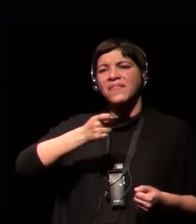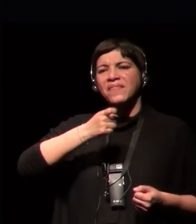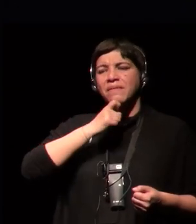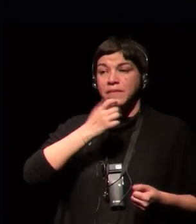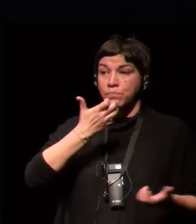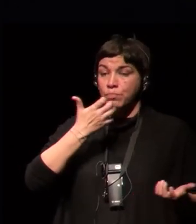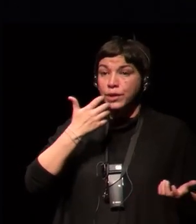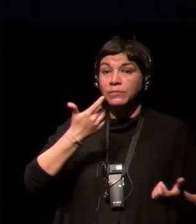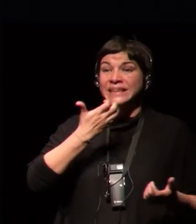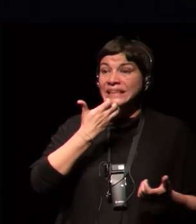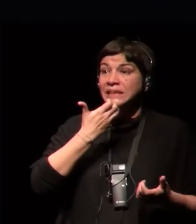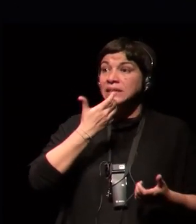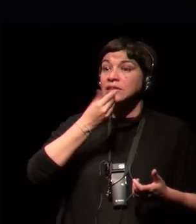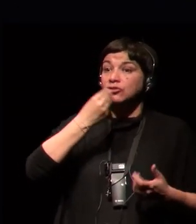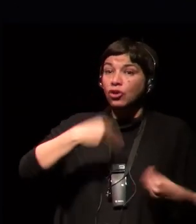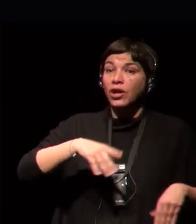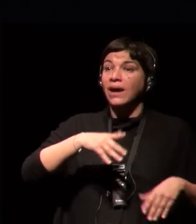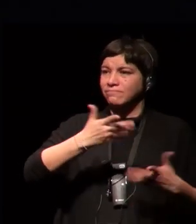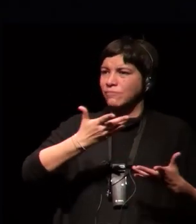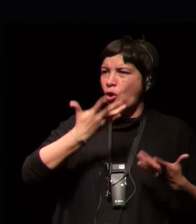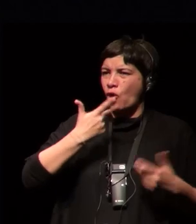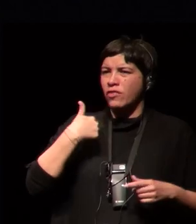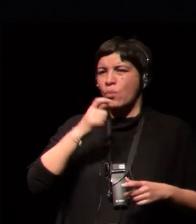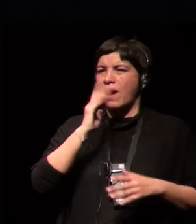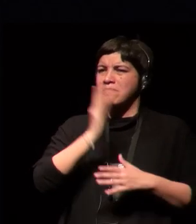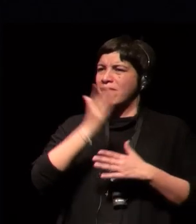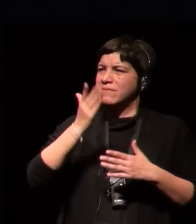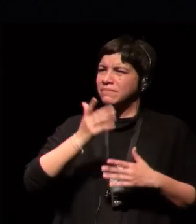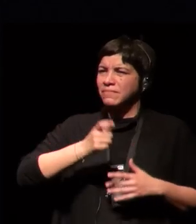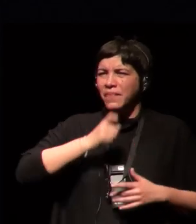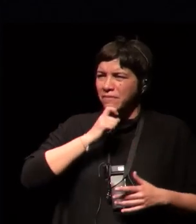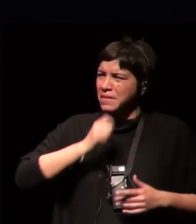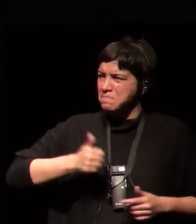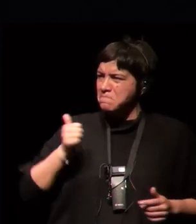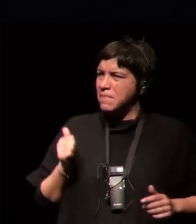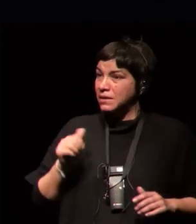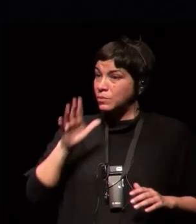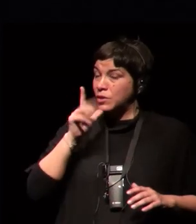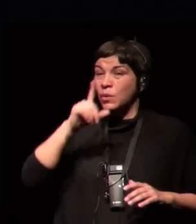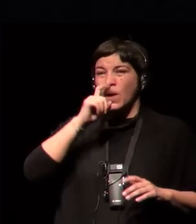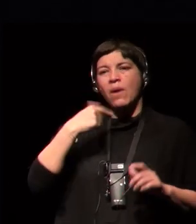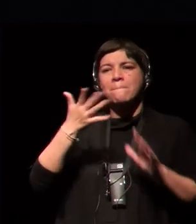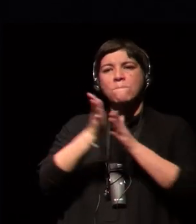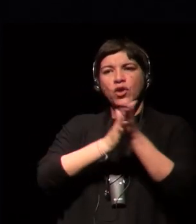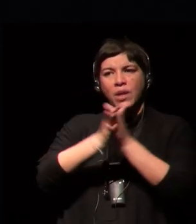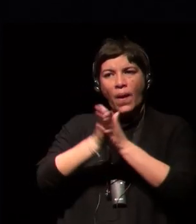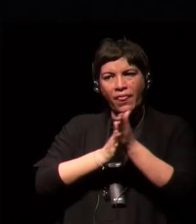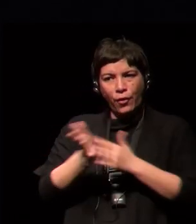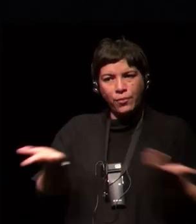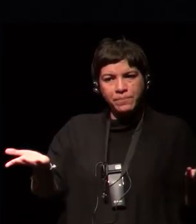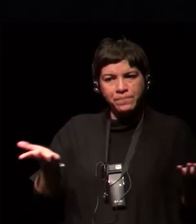lo utilizamos como recordatorio de su motivación. Y en muchos casos, alguien que está